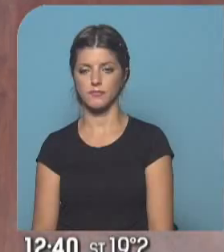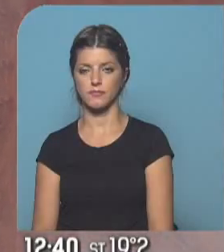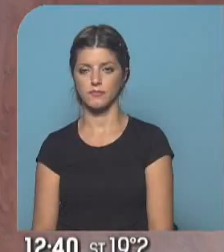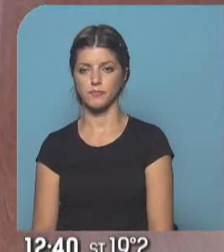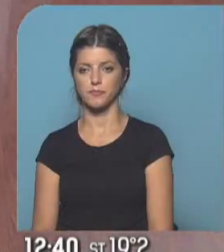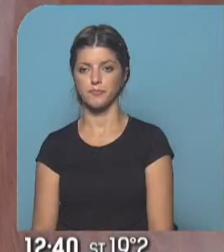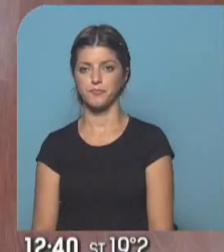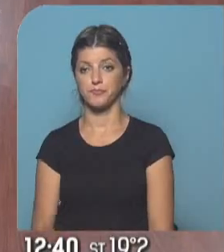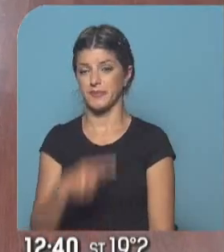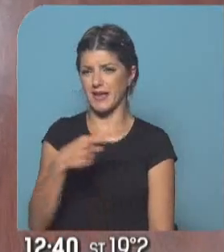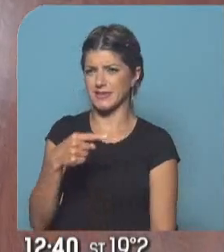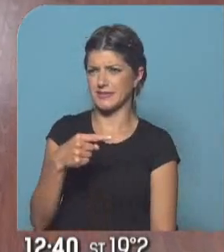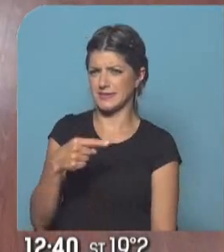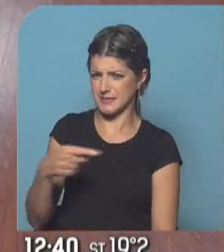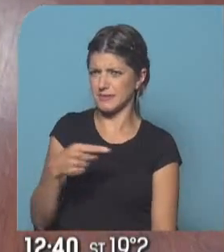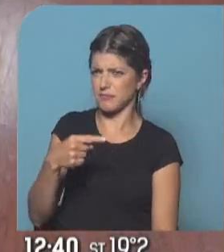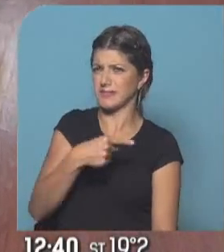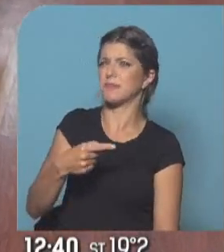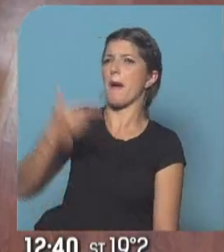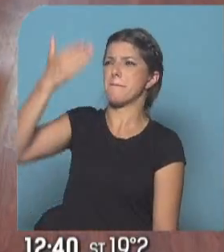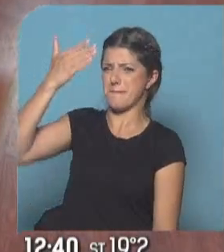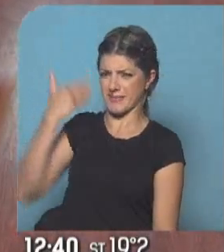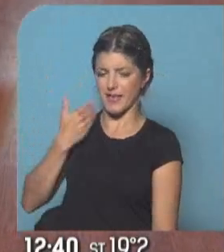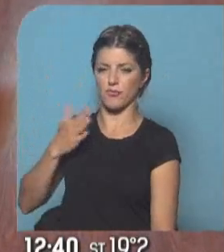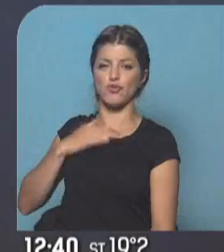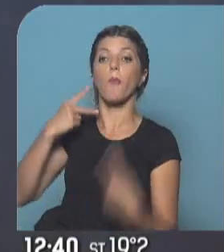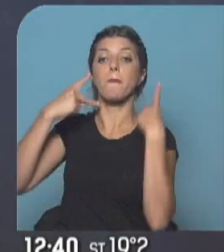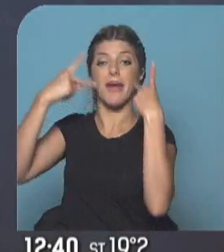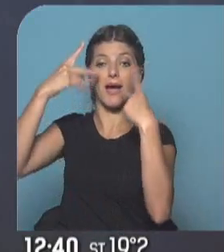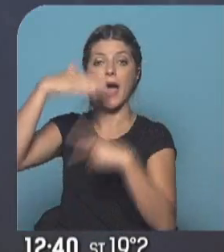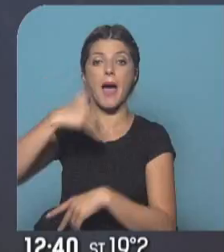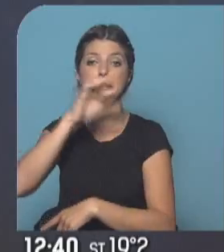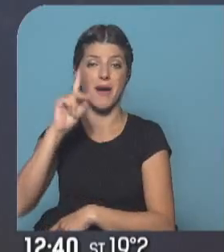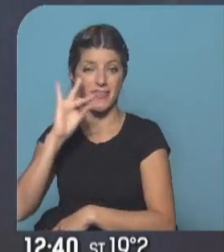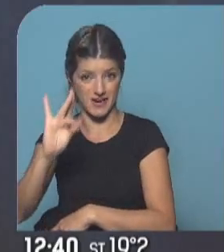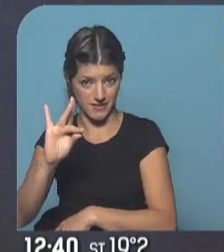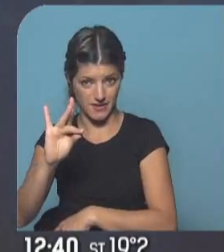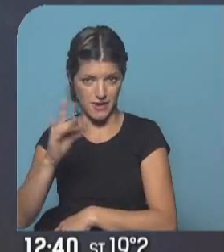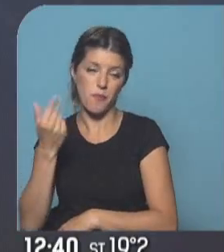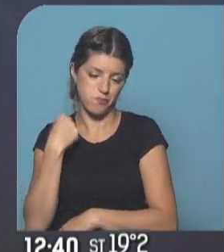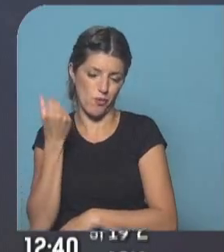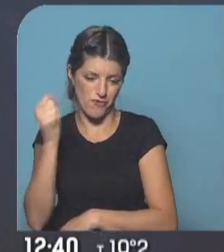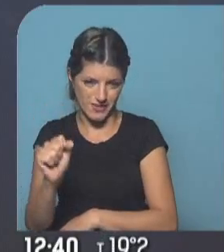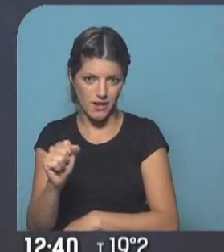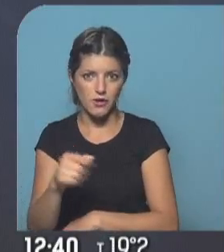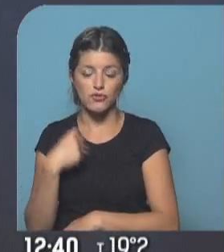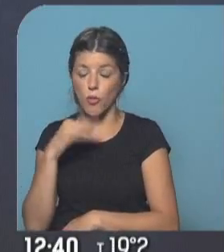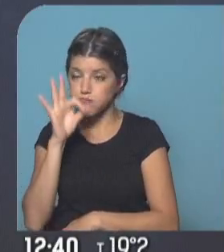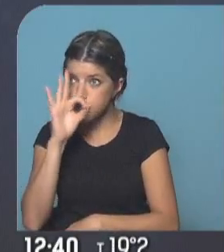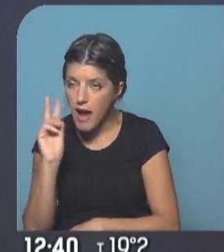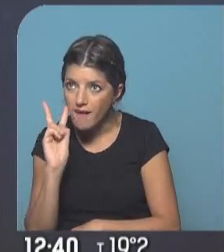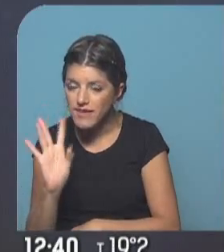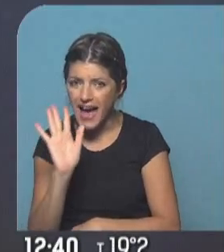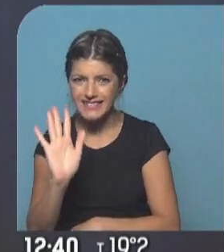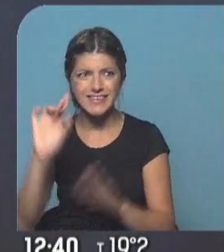Esta semana, mejor dicho, la semana pasada estuve en Madrid, por eso no estuve acá. Nunca había visto realmente la capital de España con tantas banderas